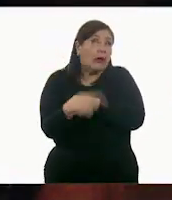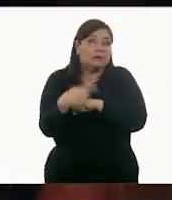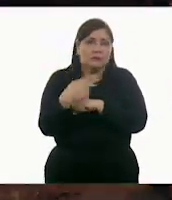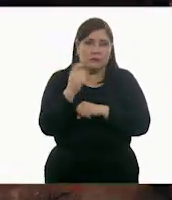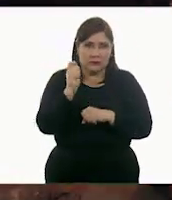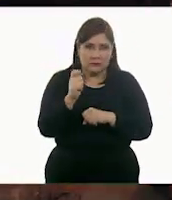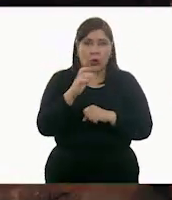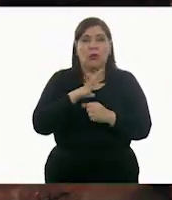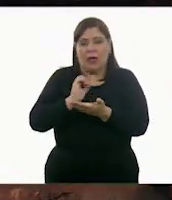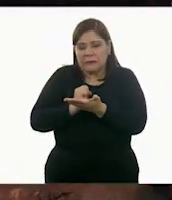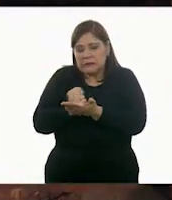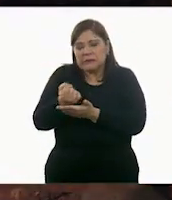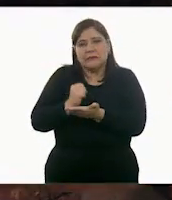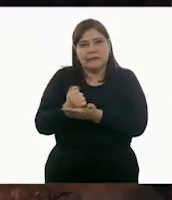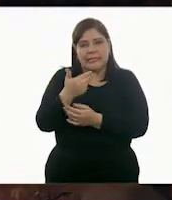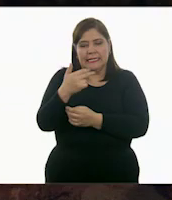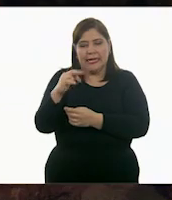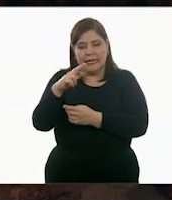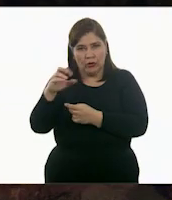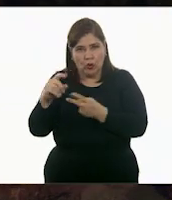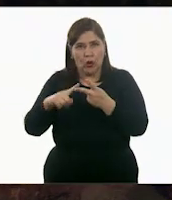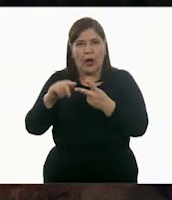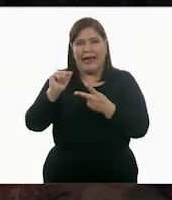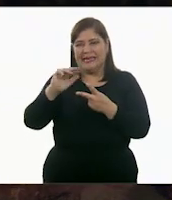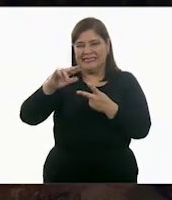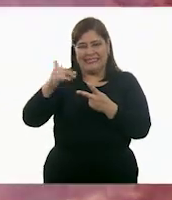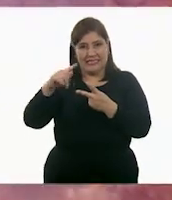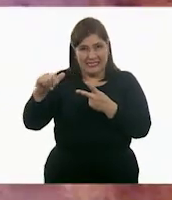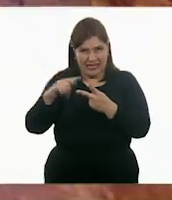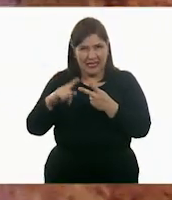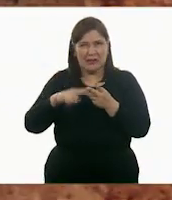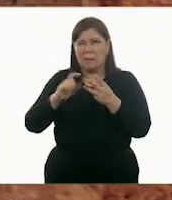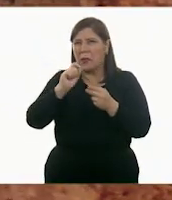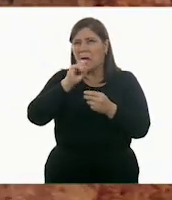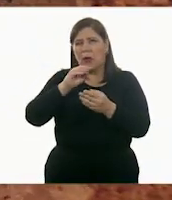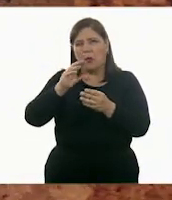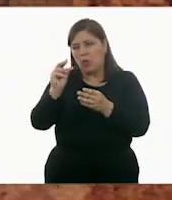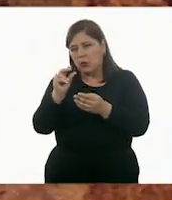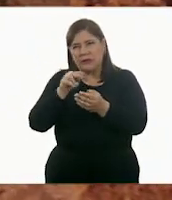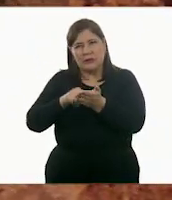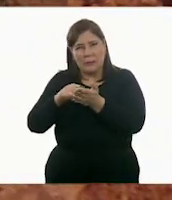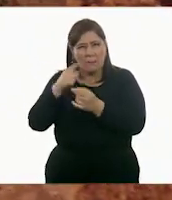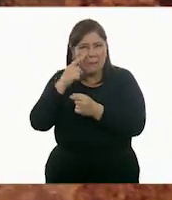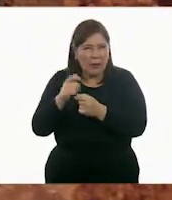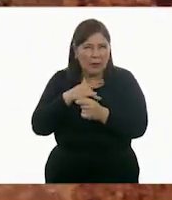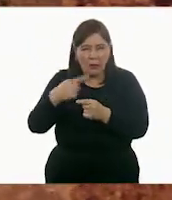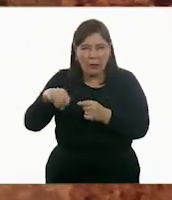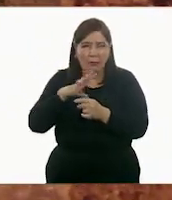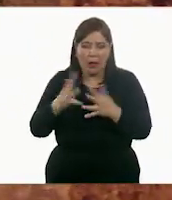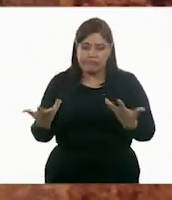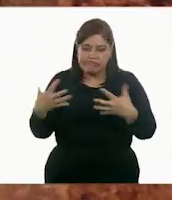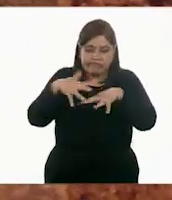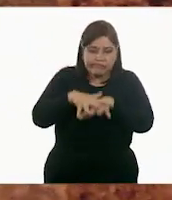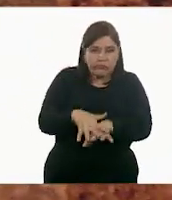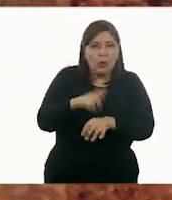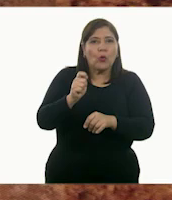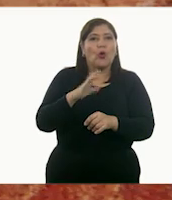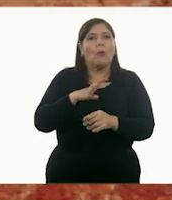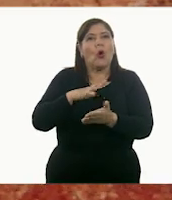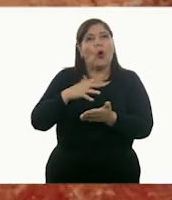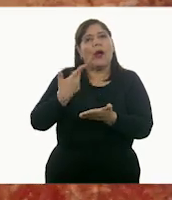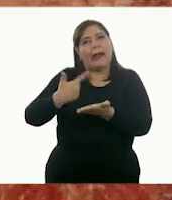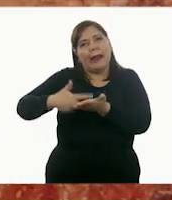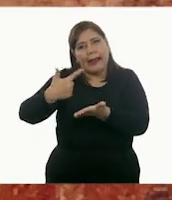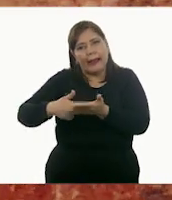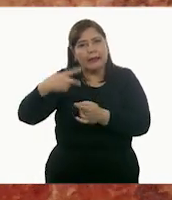Trituraron óxidos de hierro, arcilla y carbones vegetales mezclados con fluidos orgánicos como grasa